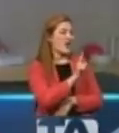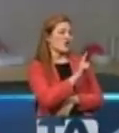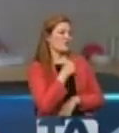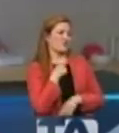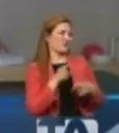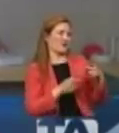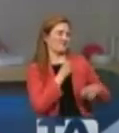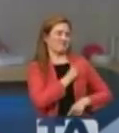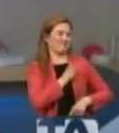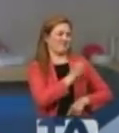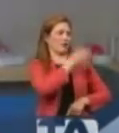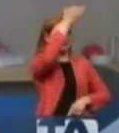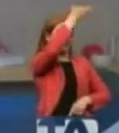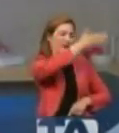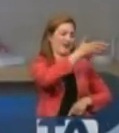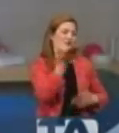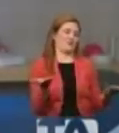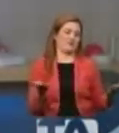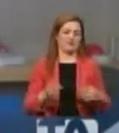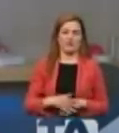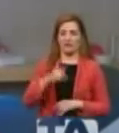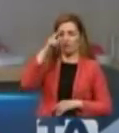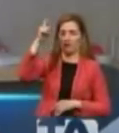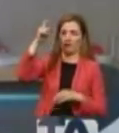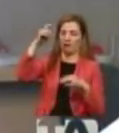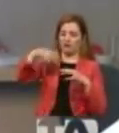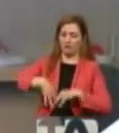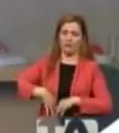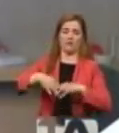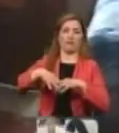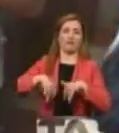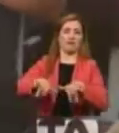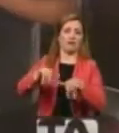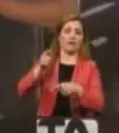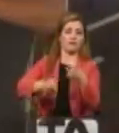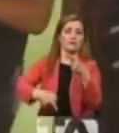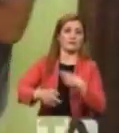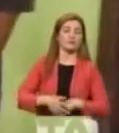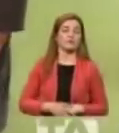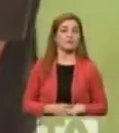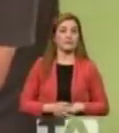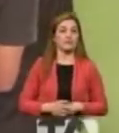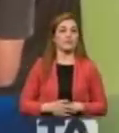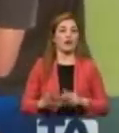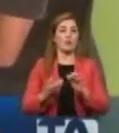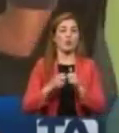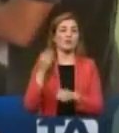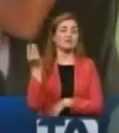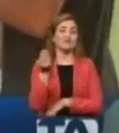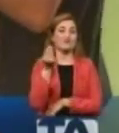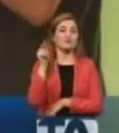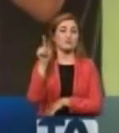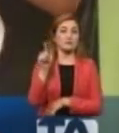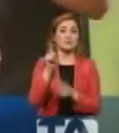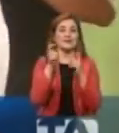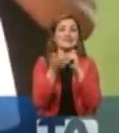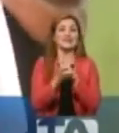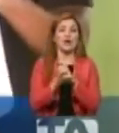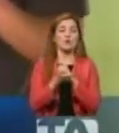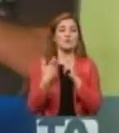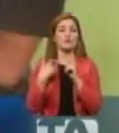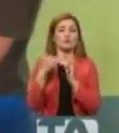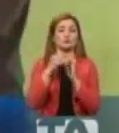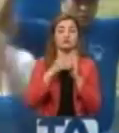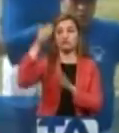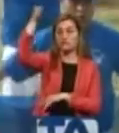no. Y ahí se acaba el sueño y no puedes continuar. El problema para estos jóvenes surgió cuando se modificó los parámetros